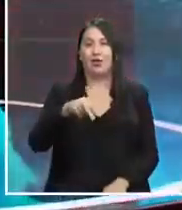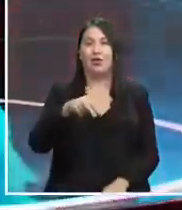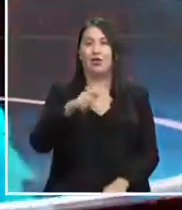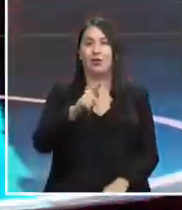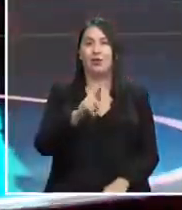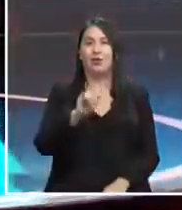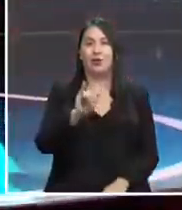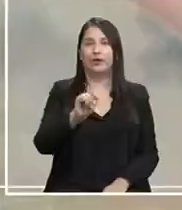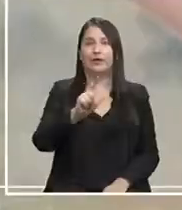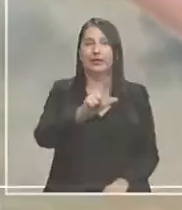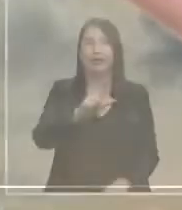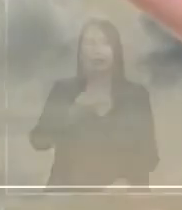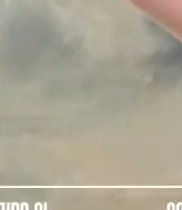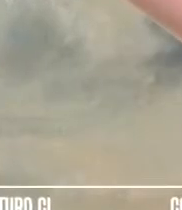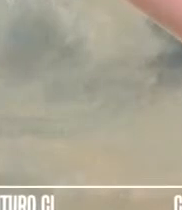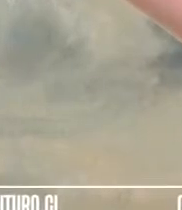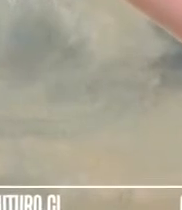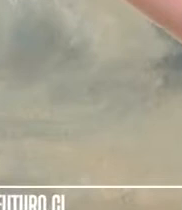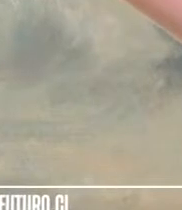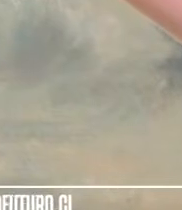escuchamos.